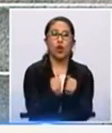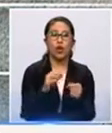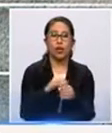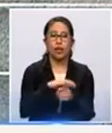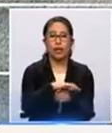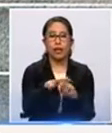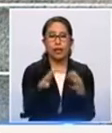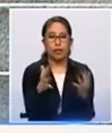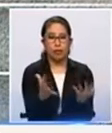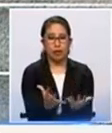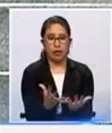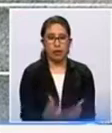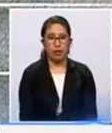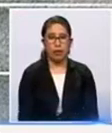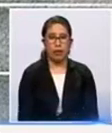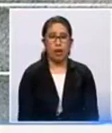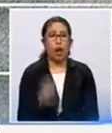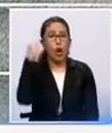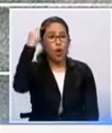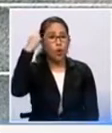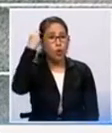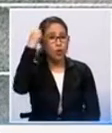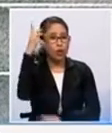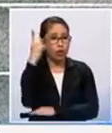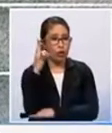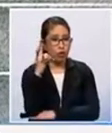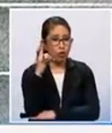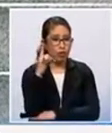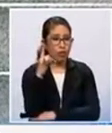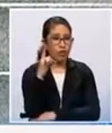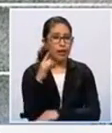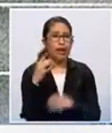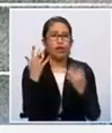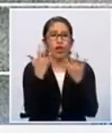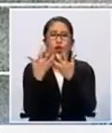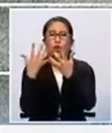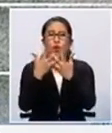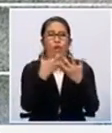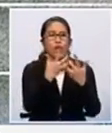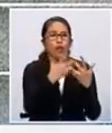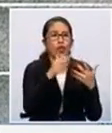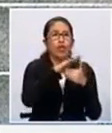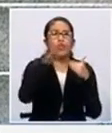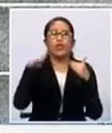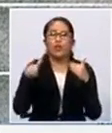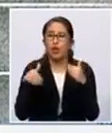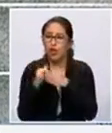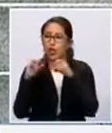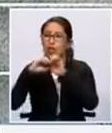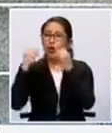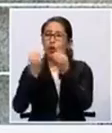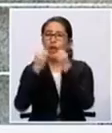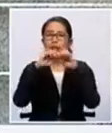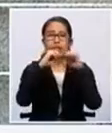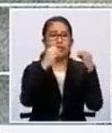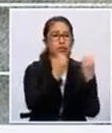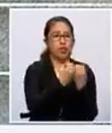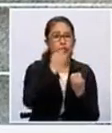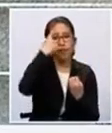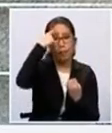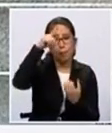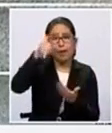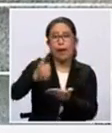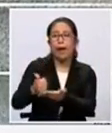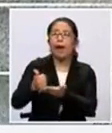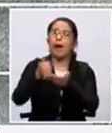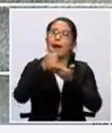lo que está haciendo es recurrir a todos los recursos que la ley le franquea. No podemos como